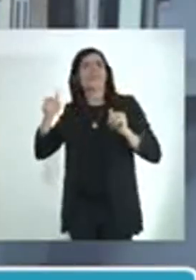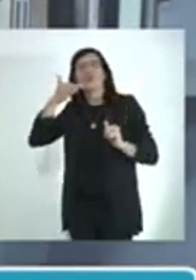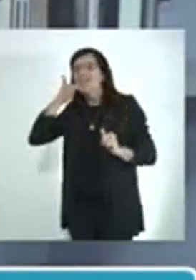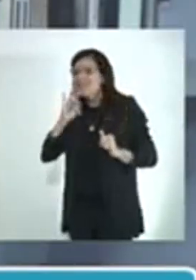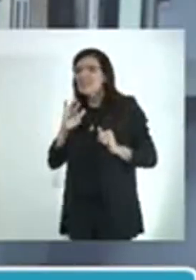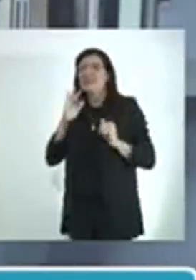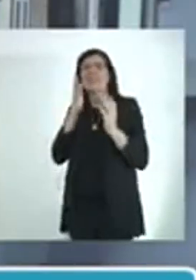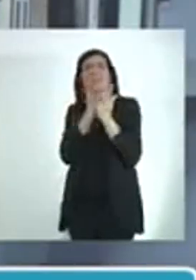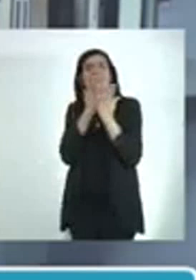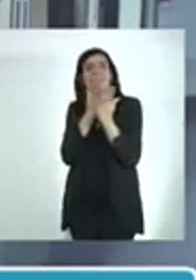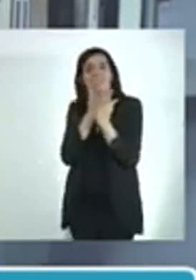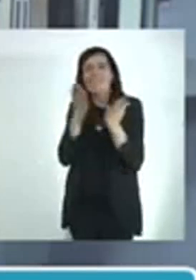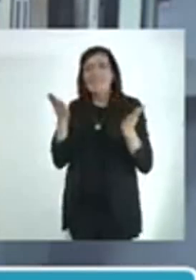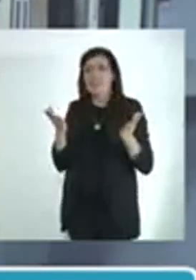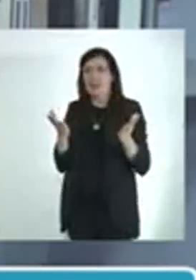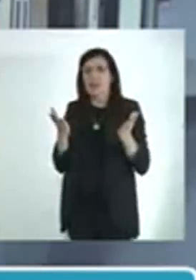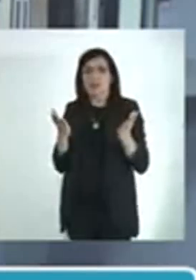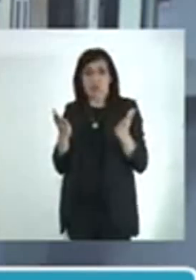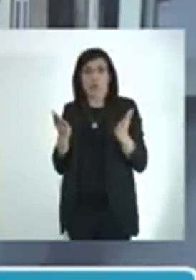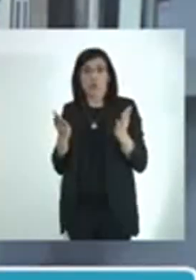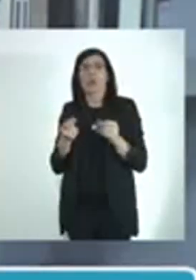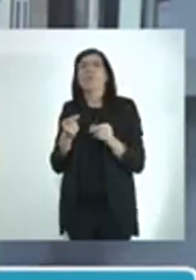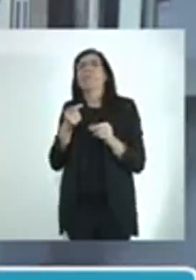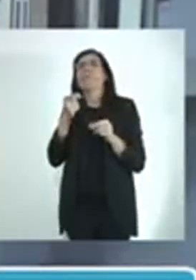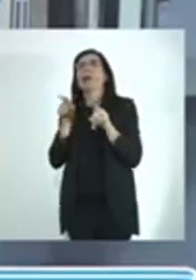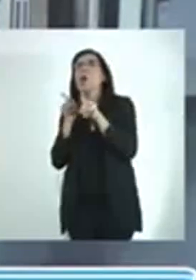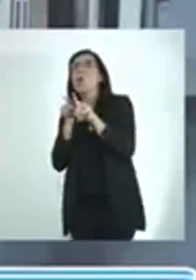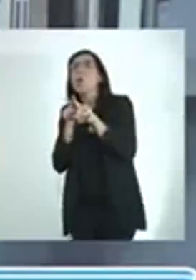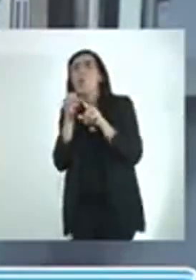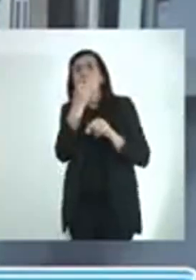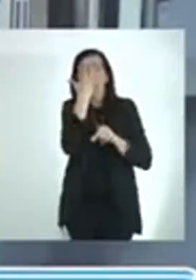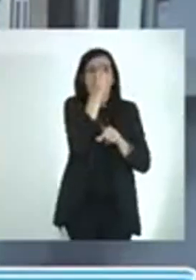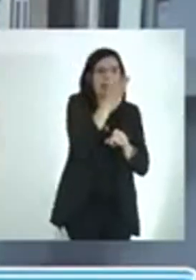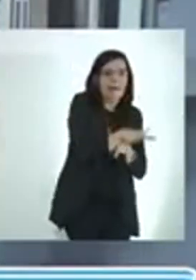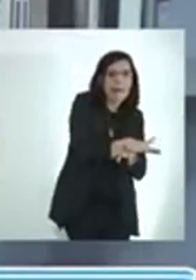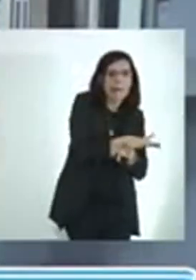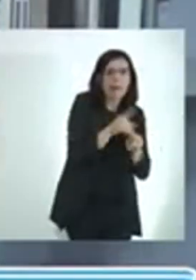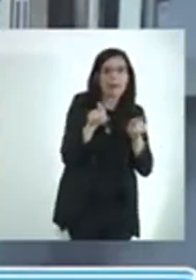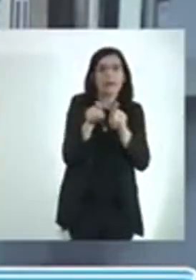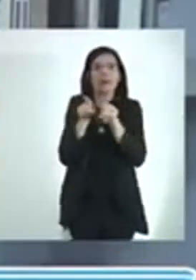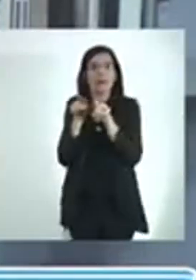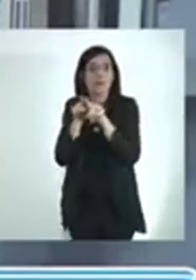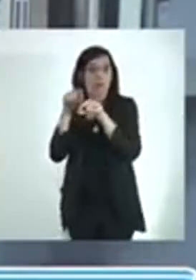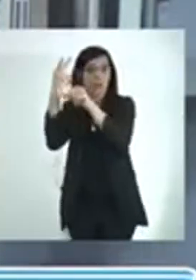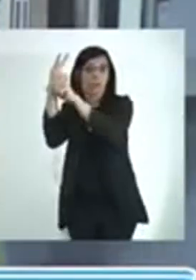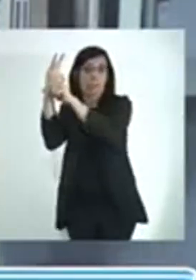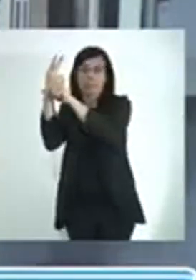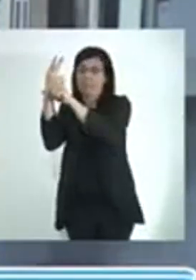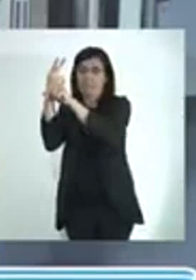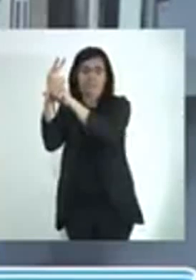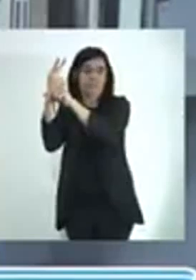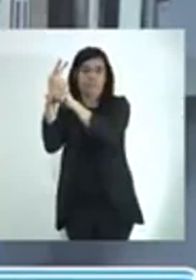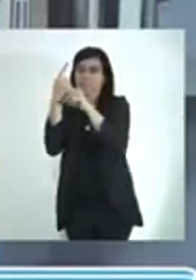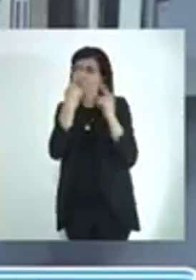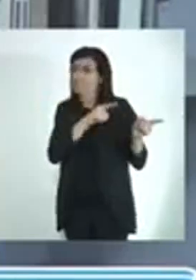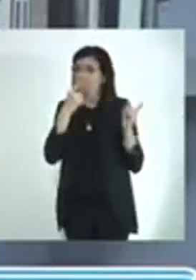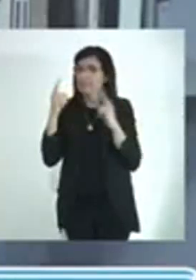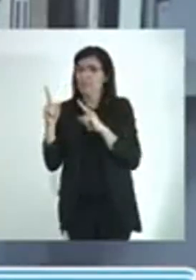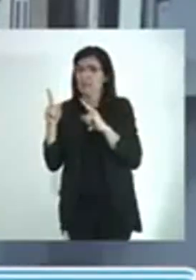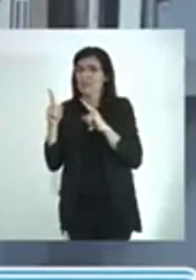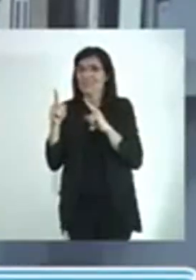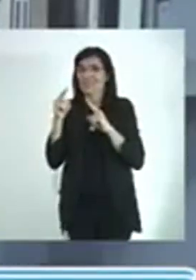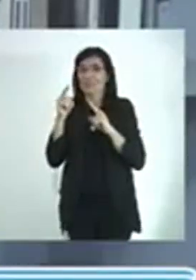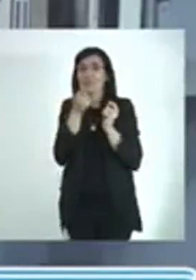de una escuela media que de escuela de nivel inicial ni de adultos. No es lo mismo de hace 4 años ahora, con todos los